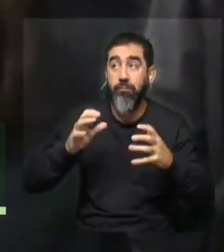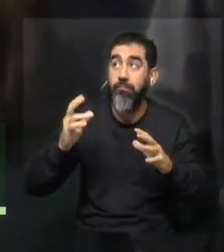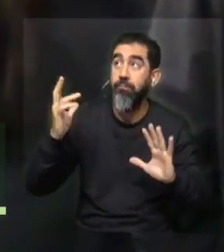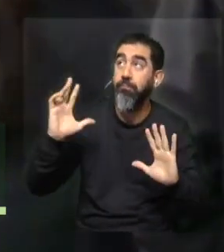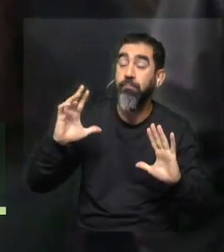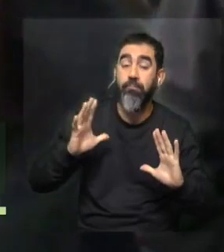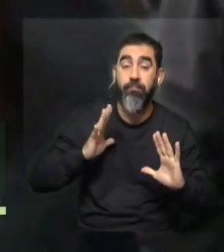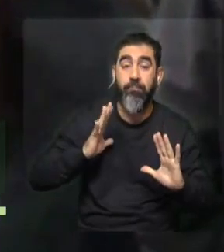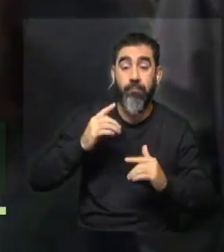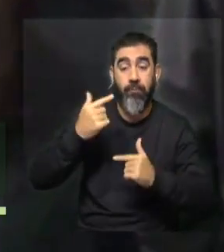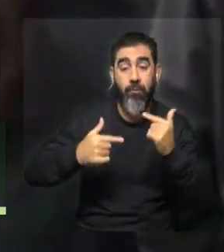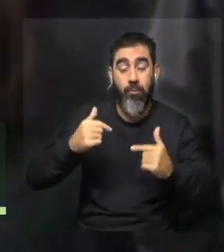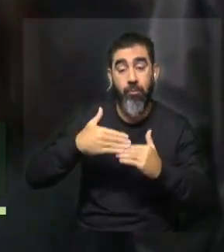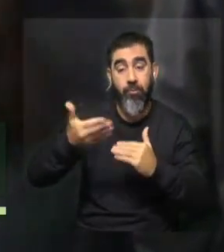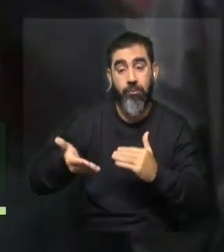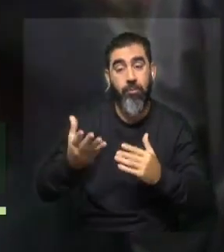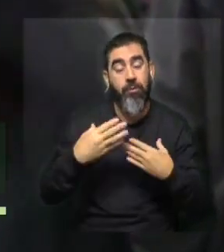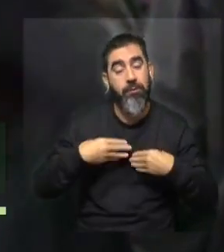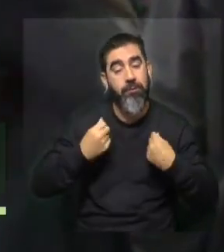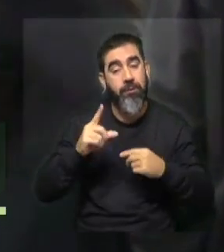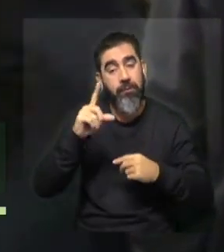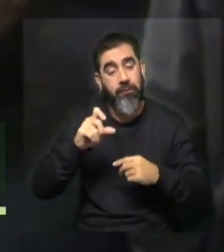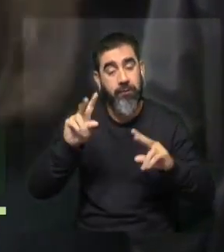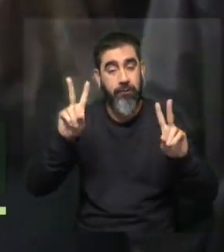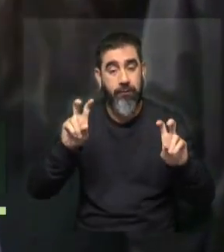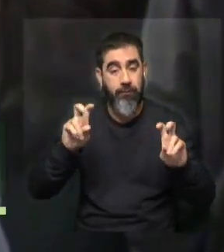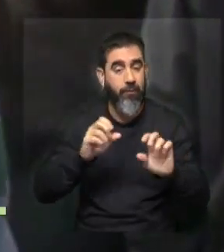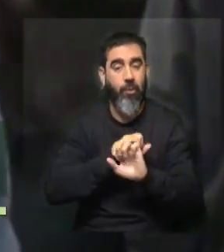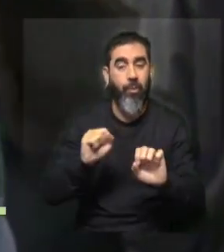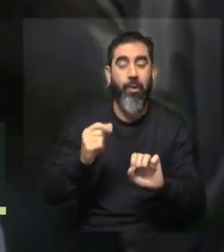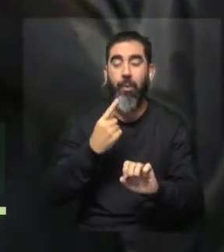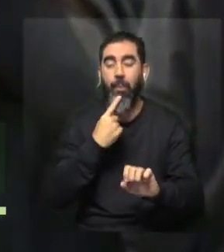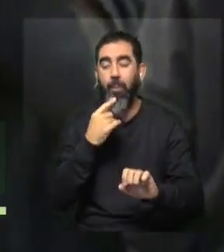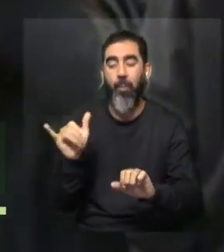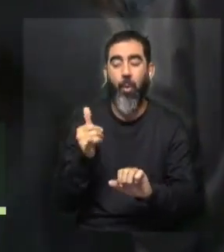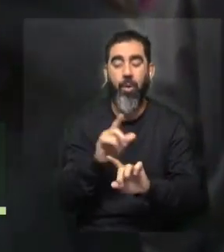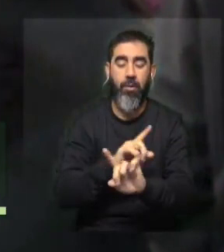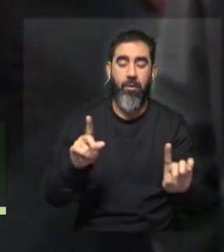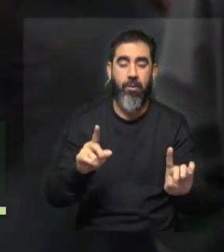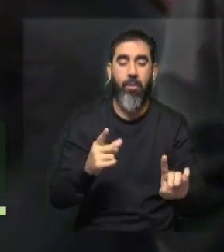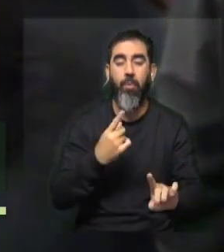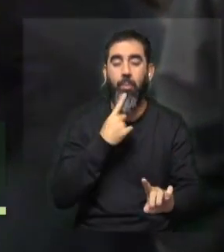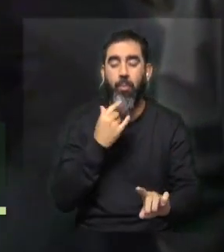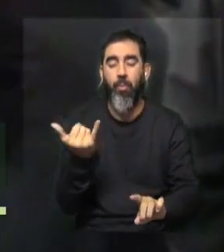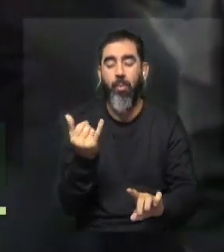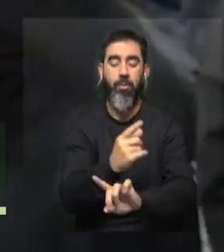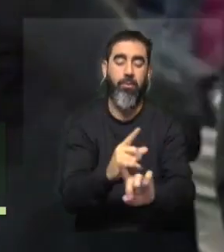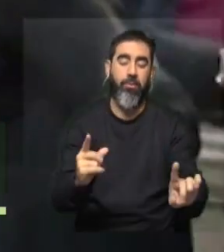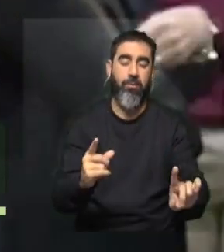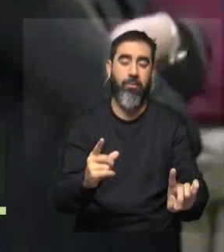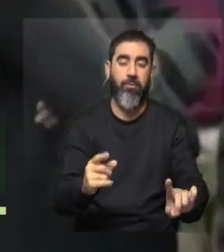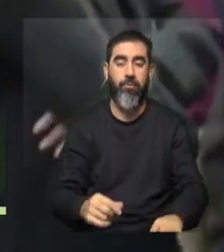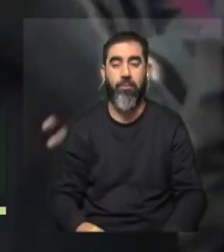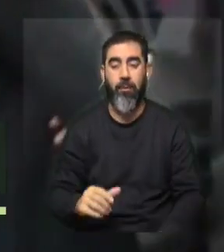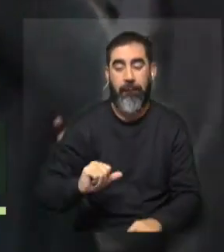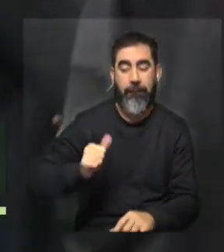pero que es un tema muy sensible el tema del agua para todos la verdad que no podemos jugar en la política y mucho menos a la política chiquitita a ver qué